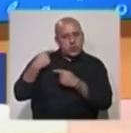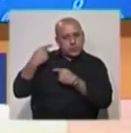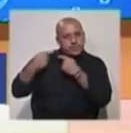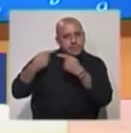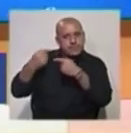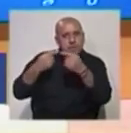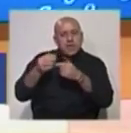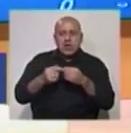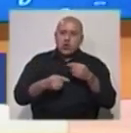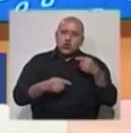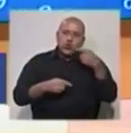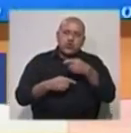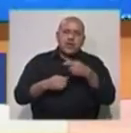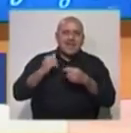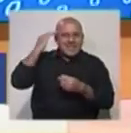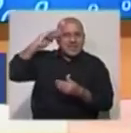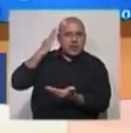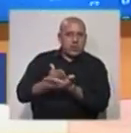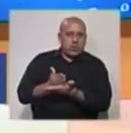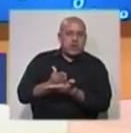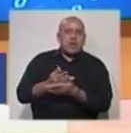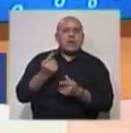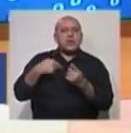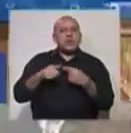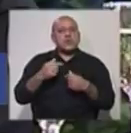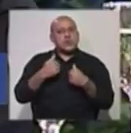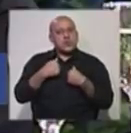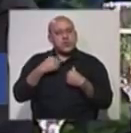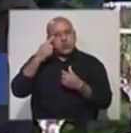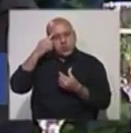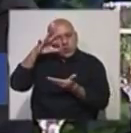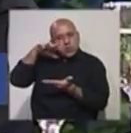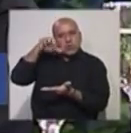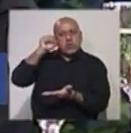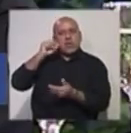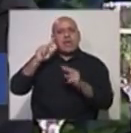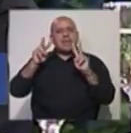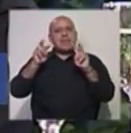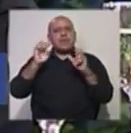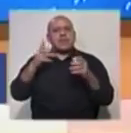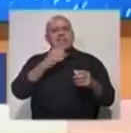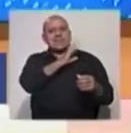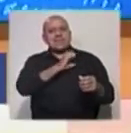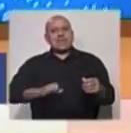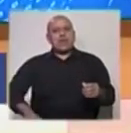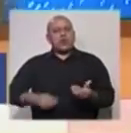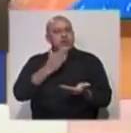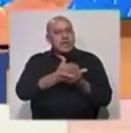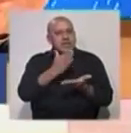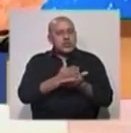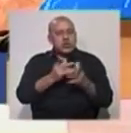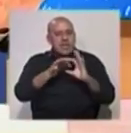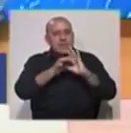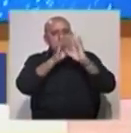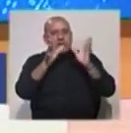contra la dictadura. Por eso... Creo interpretarte, Álvaro, para nosotros el Estado de Derecho y la democracia está por encima de cualquier otra